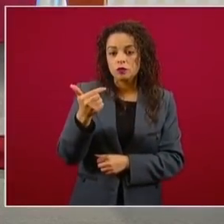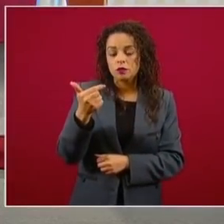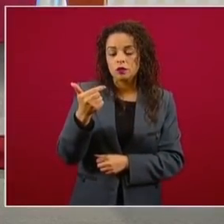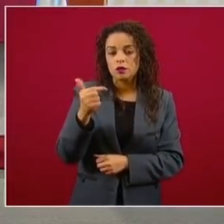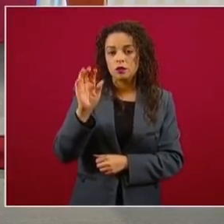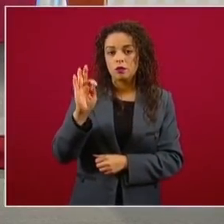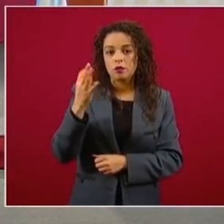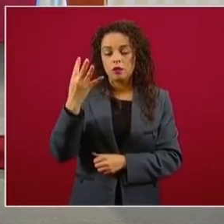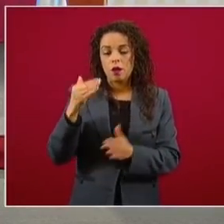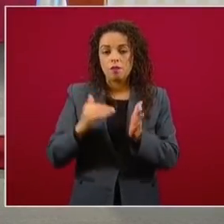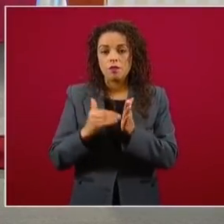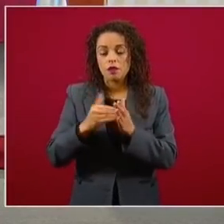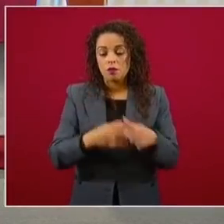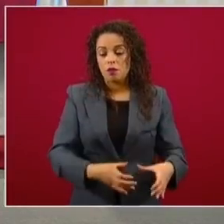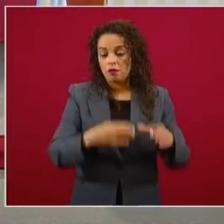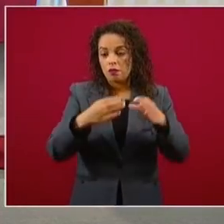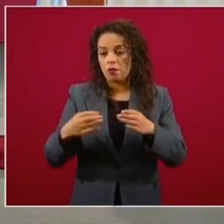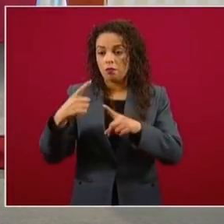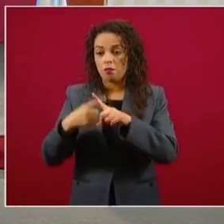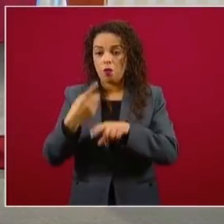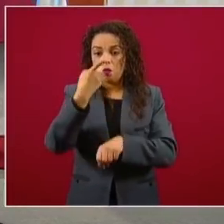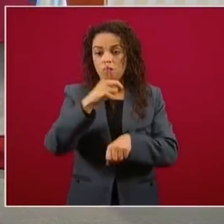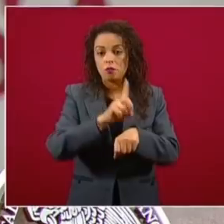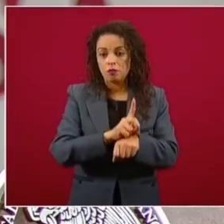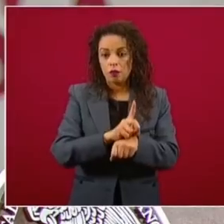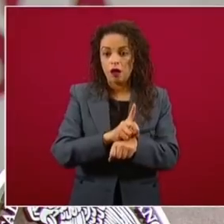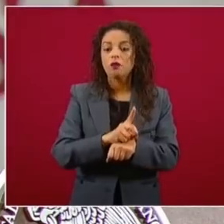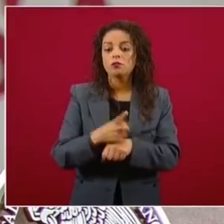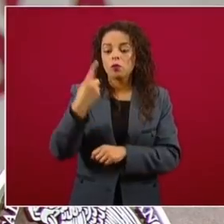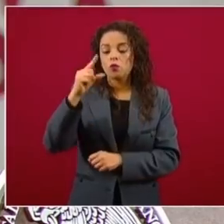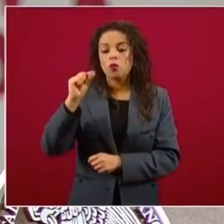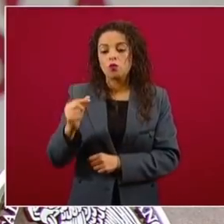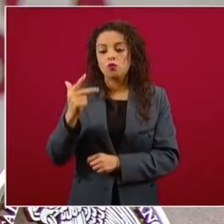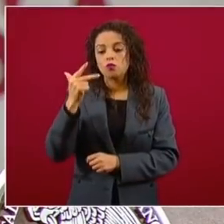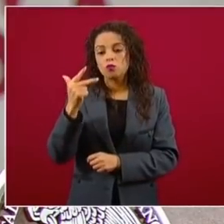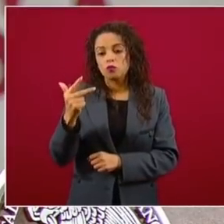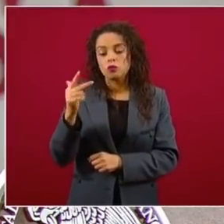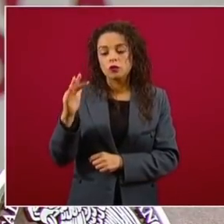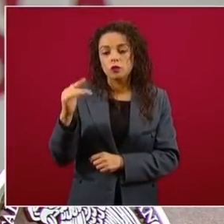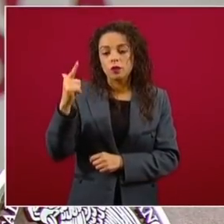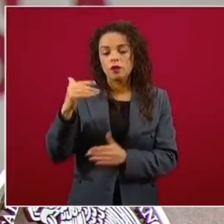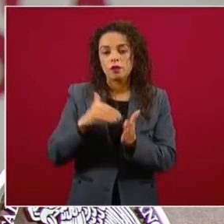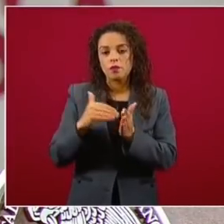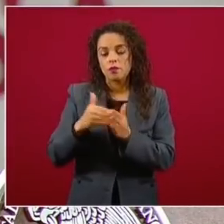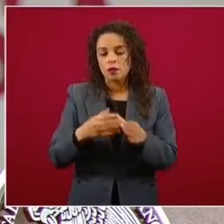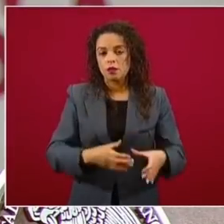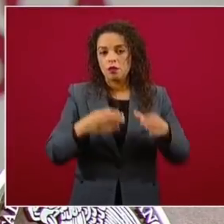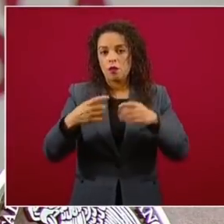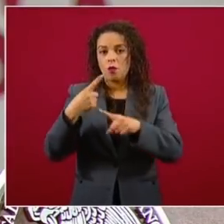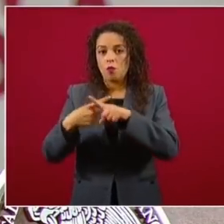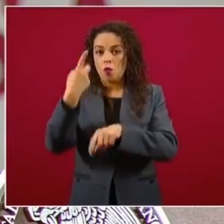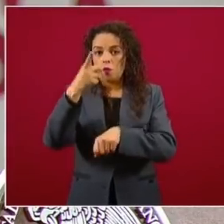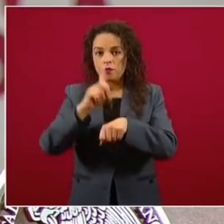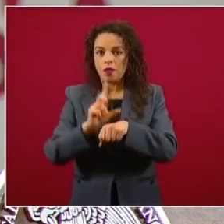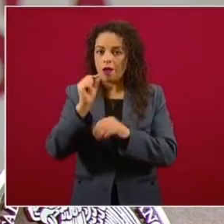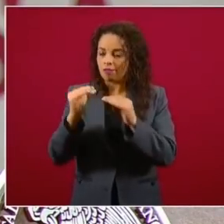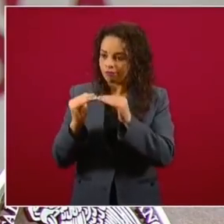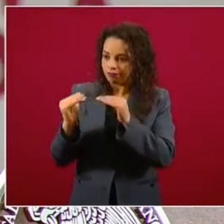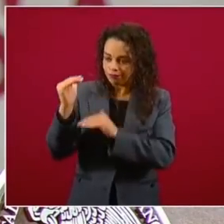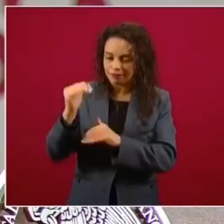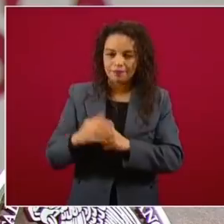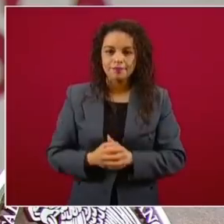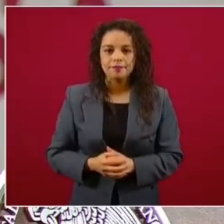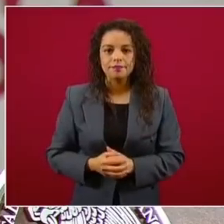1.744 millones de barriles por día a 1.857 millones de barriles por día. Aquí cabe señalar que alrededor